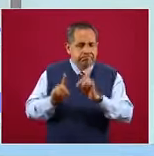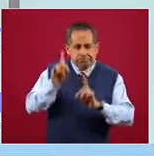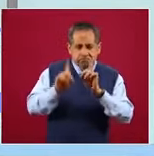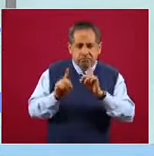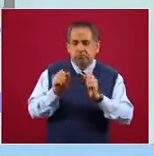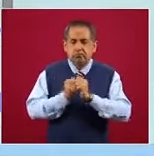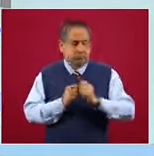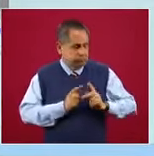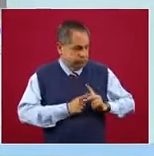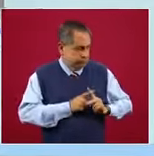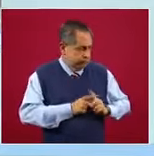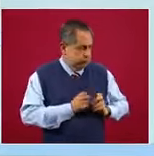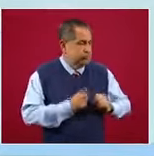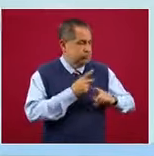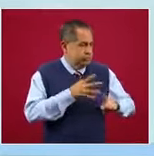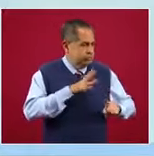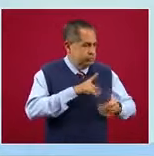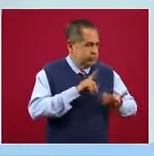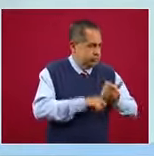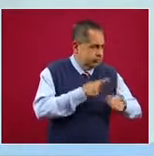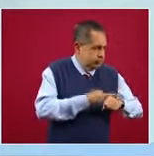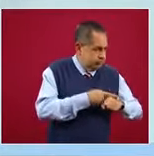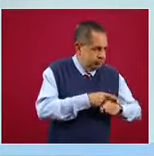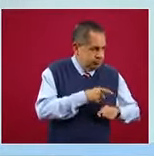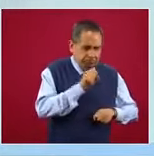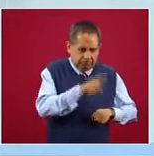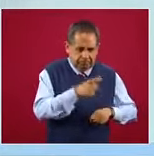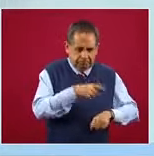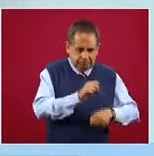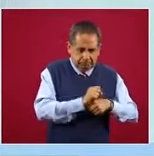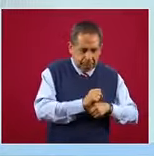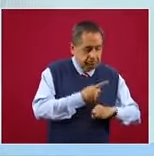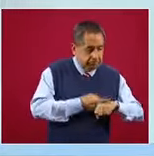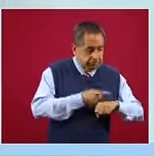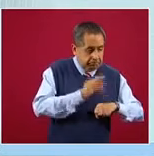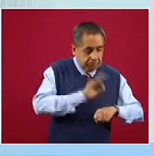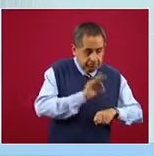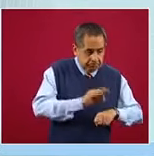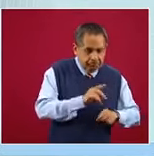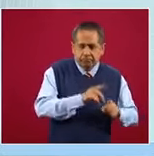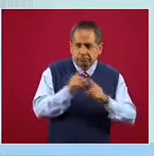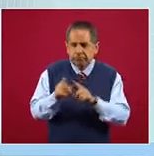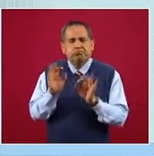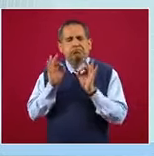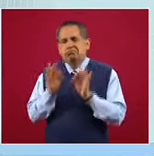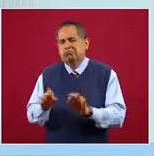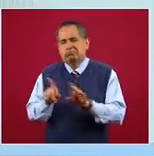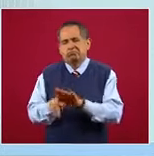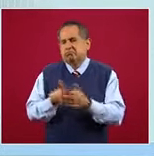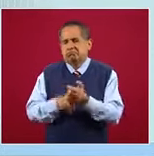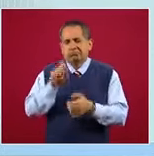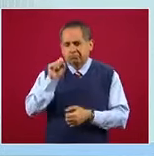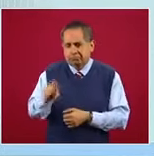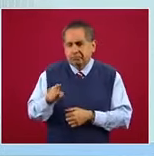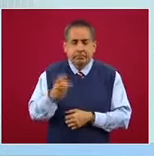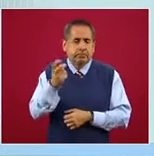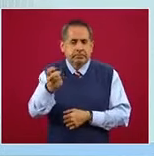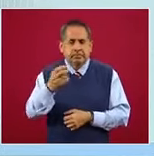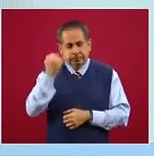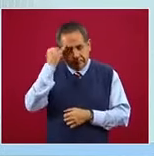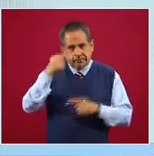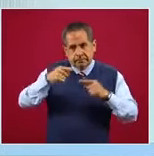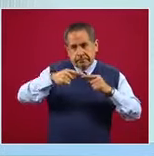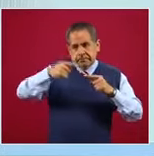en base al porcentaje de positividad de esa semana, entonces estimamos que puede haber esta cantidad. Por eso la